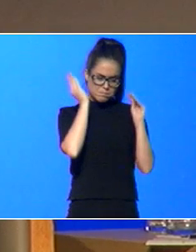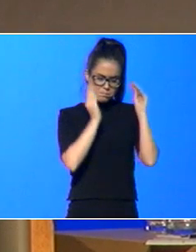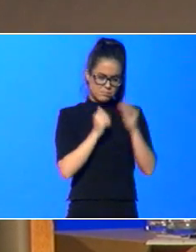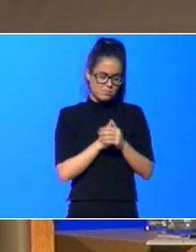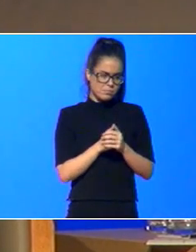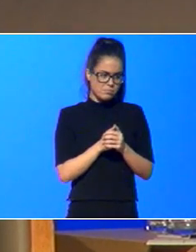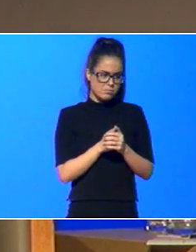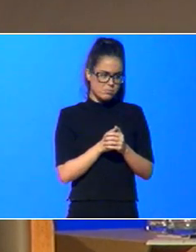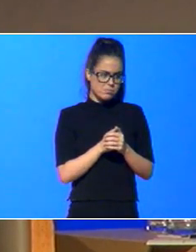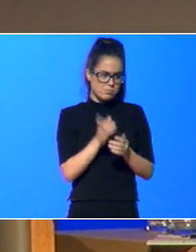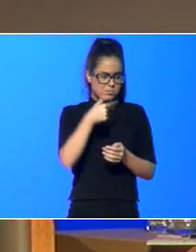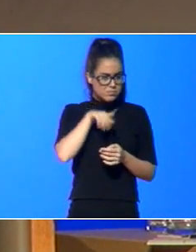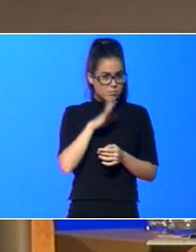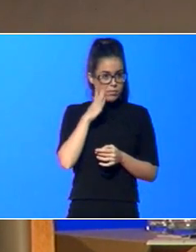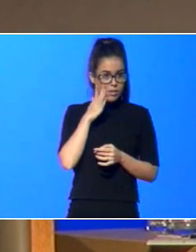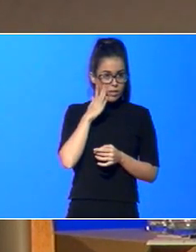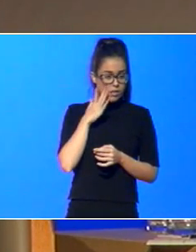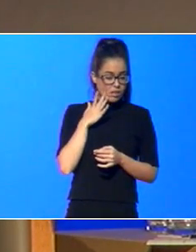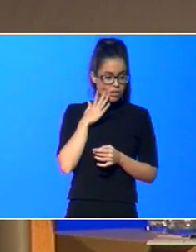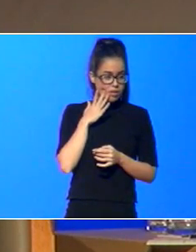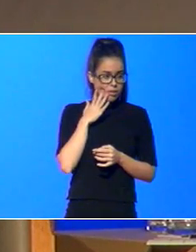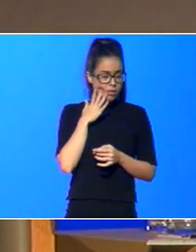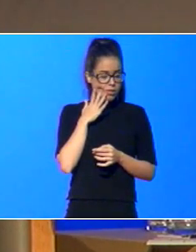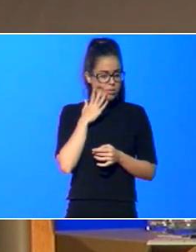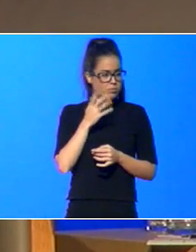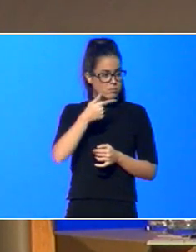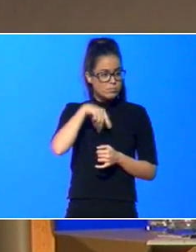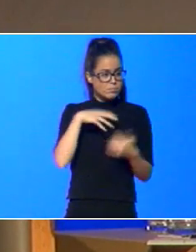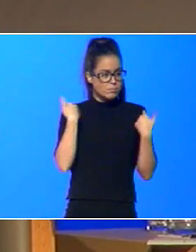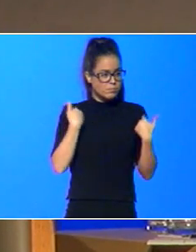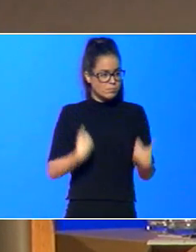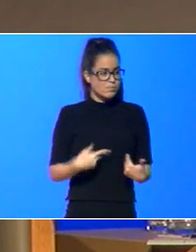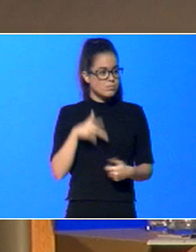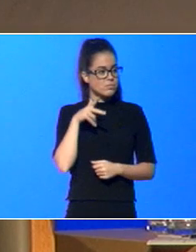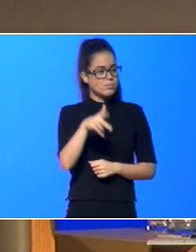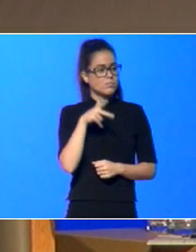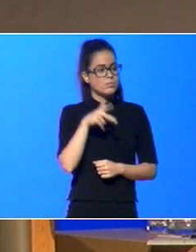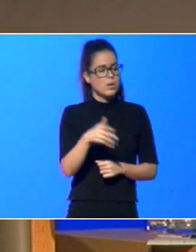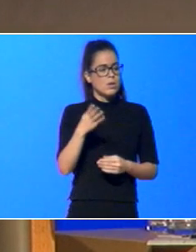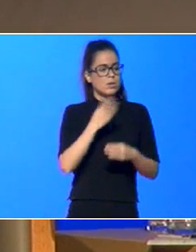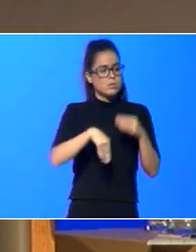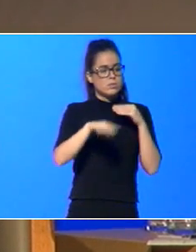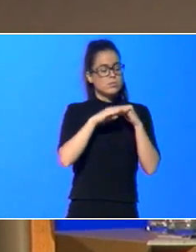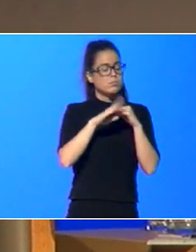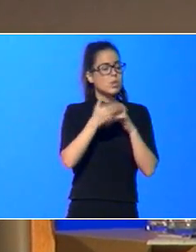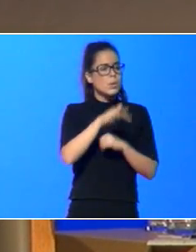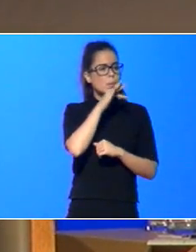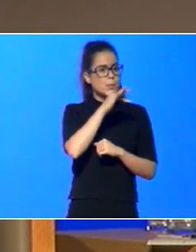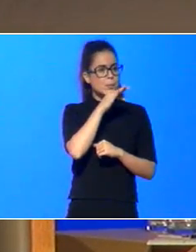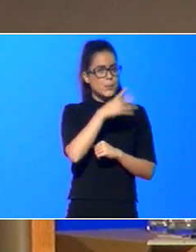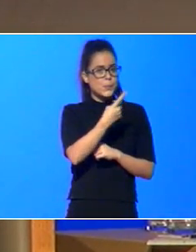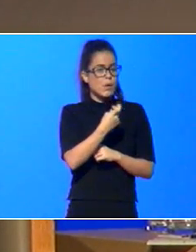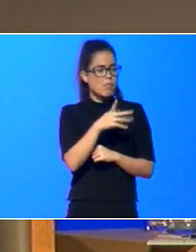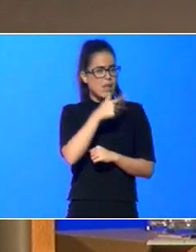respalda la dignidad como ser humano que somos, pero todavía nos falta que nos miren como iguales, que nos vean